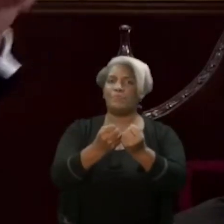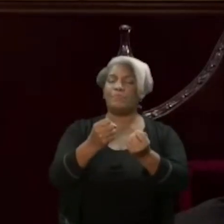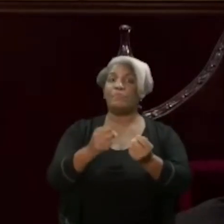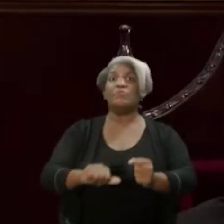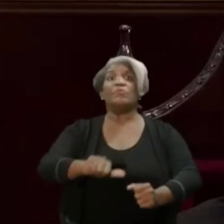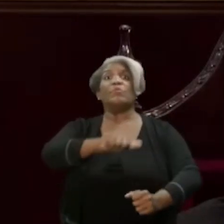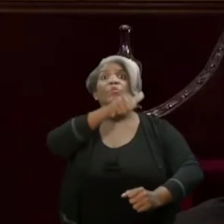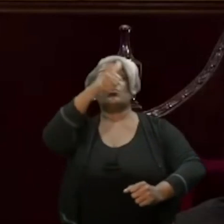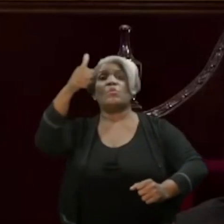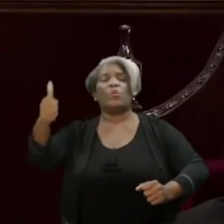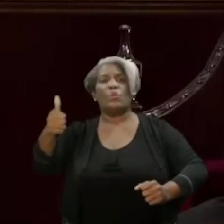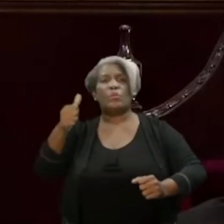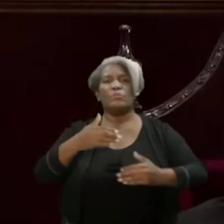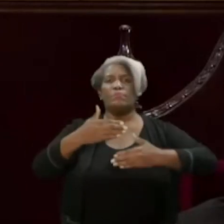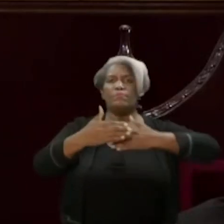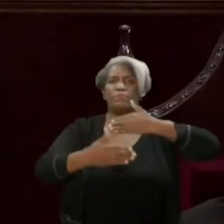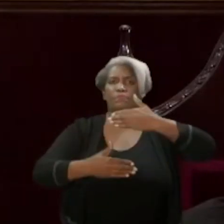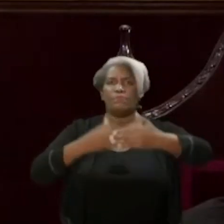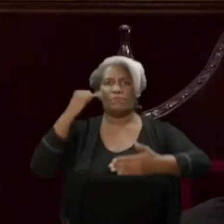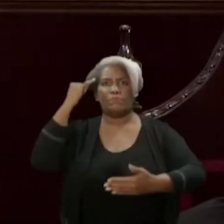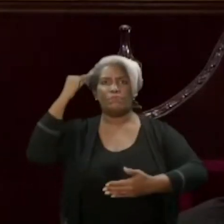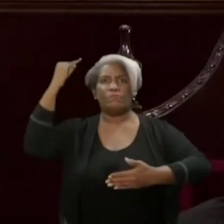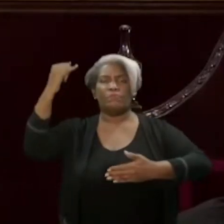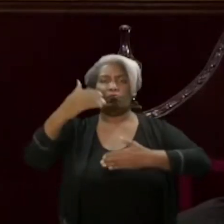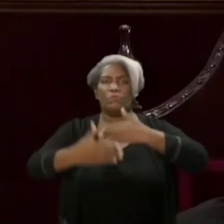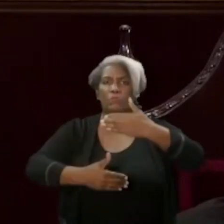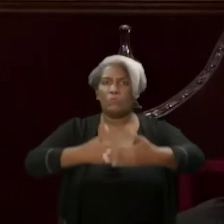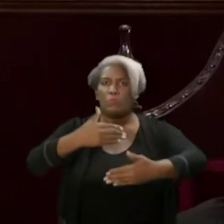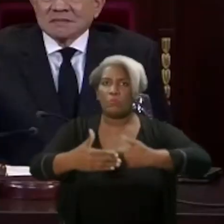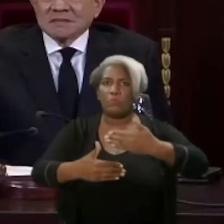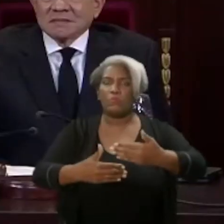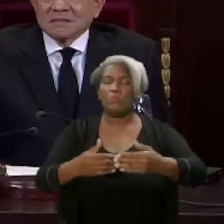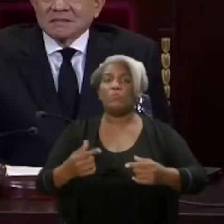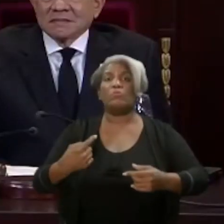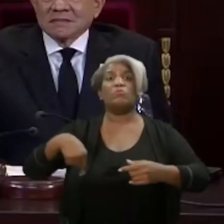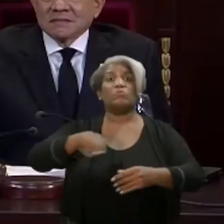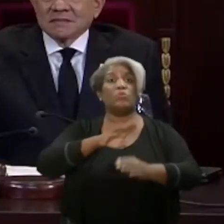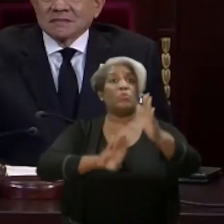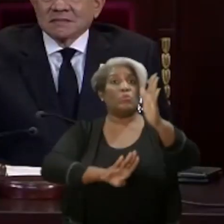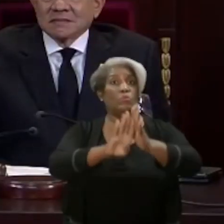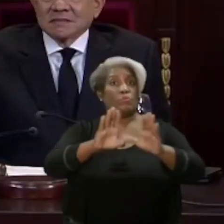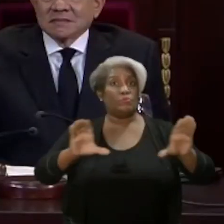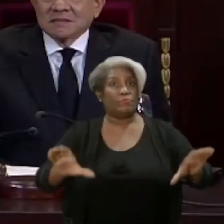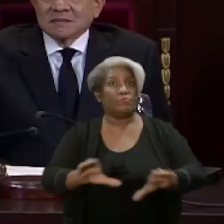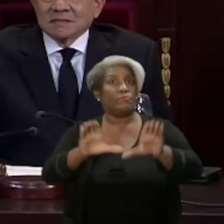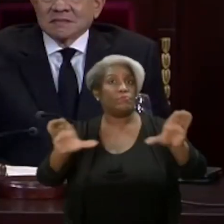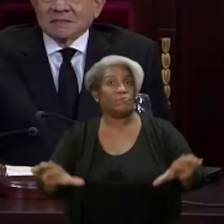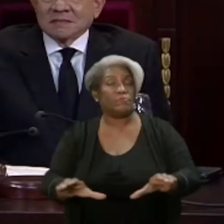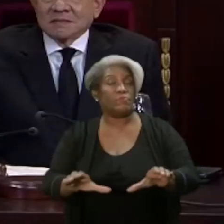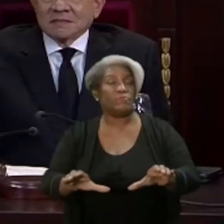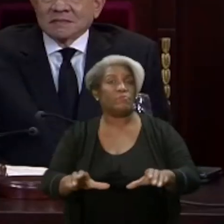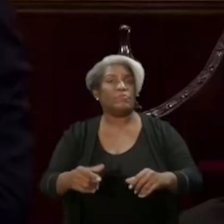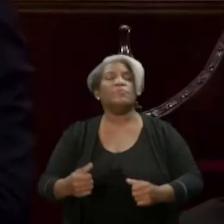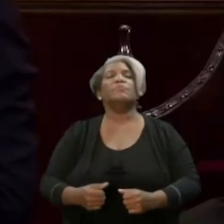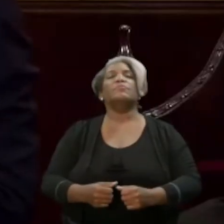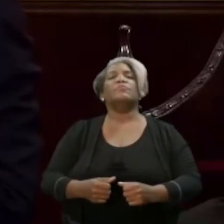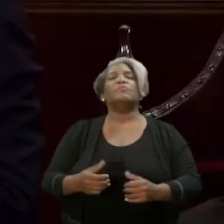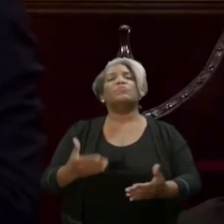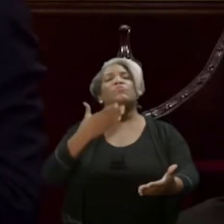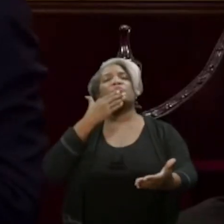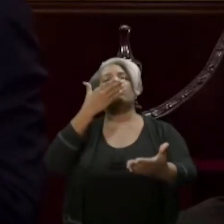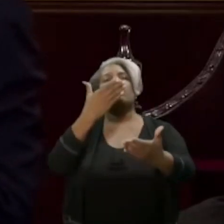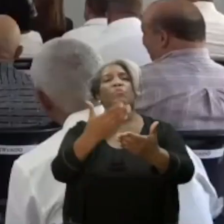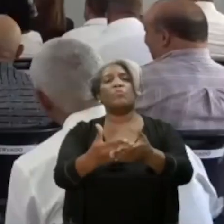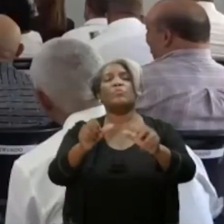otras iniciativas que estaremos impulsando en el corto y mediano plazo, debemos poner en acción un completo y adecuado sistema de inclusión